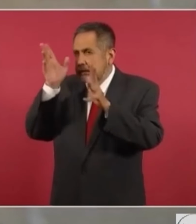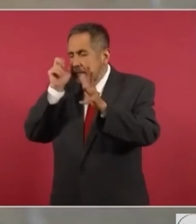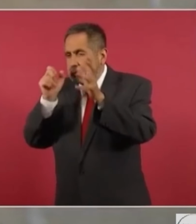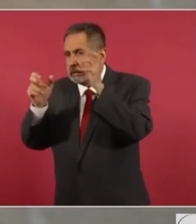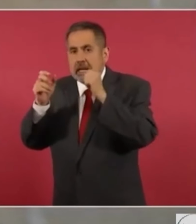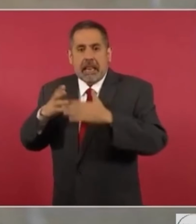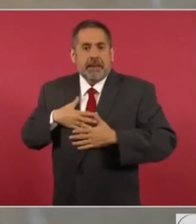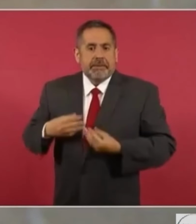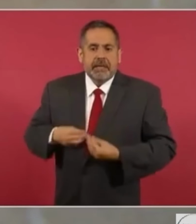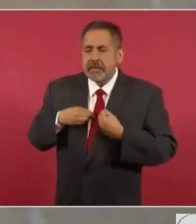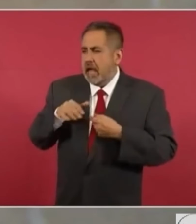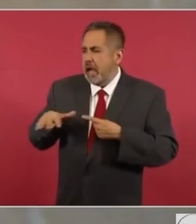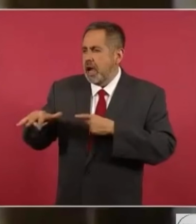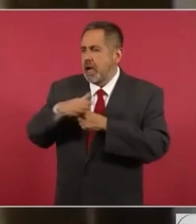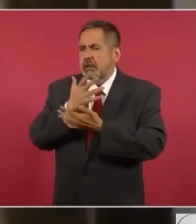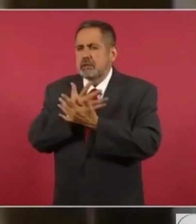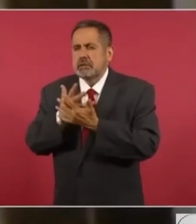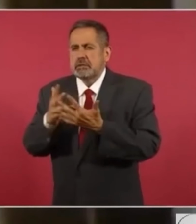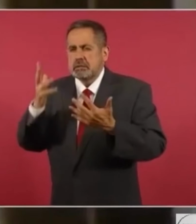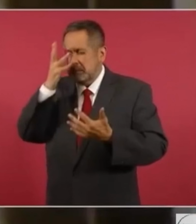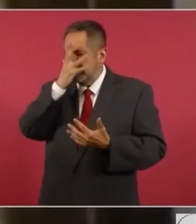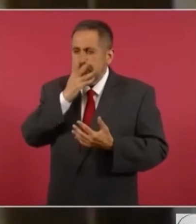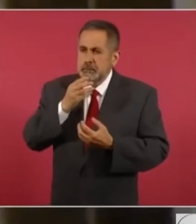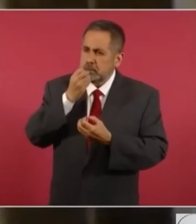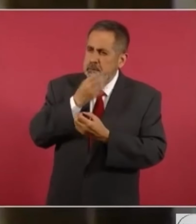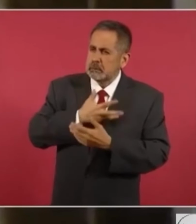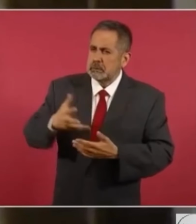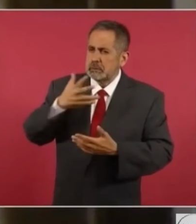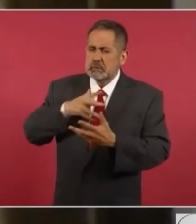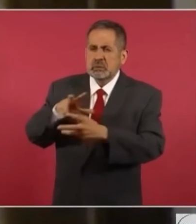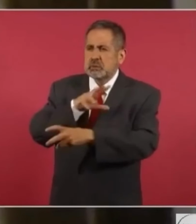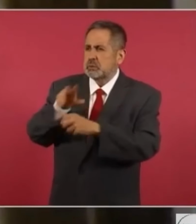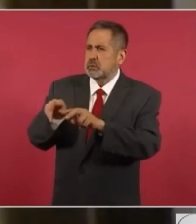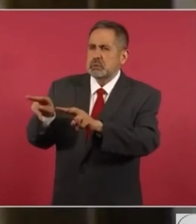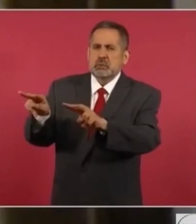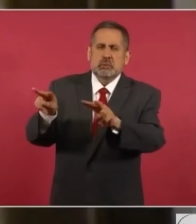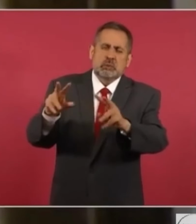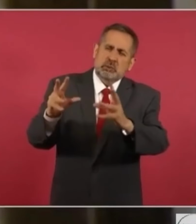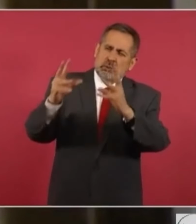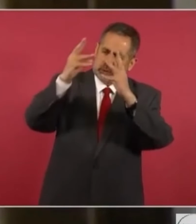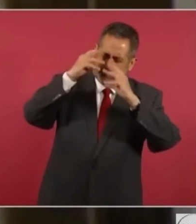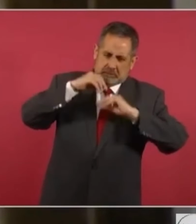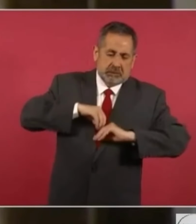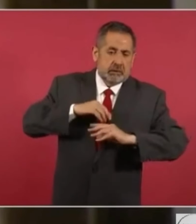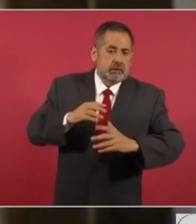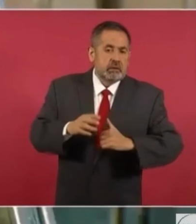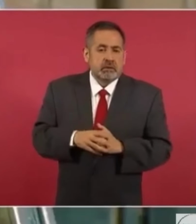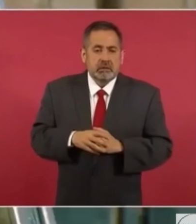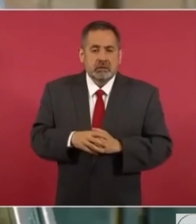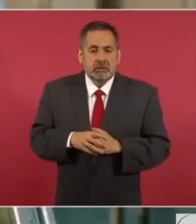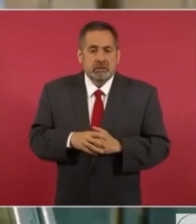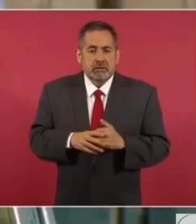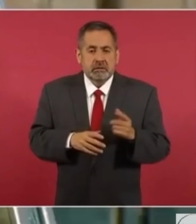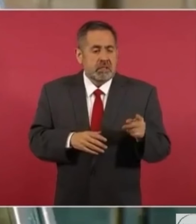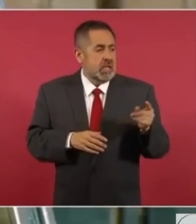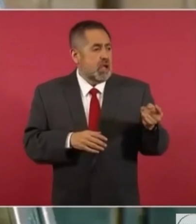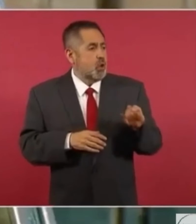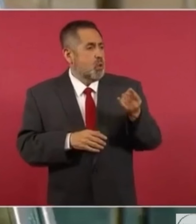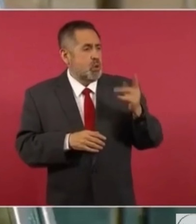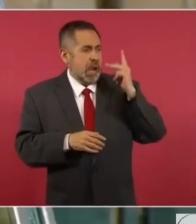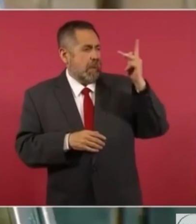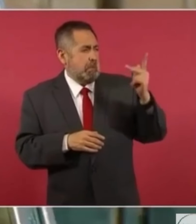vida en la grandeza y majestad de ese entorno. Ni la cuna de un